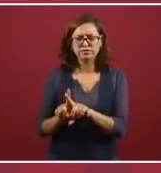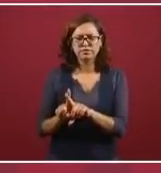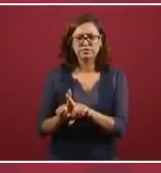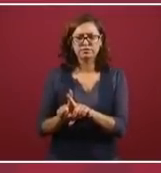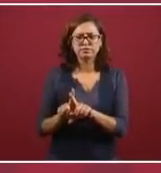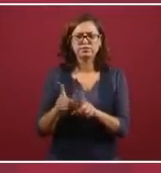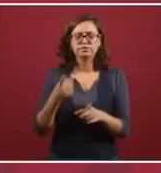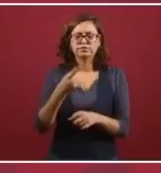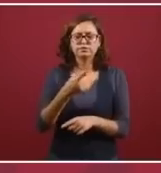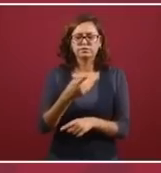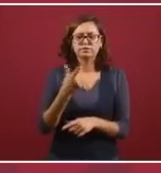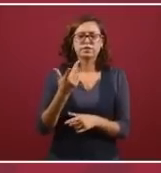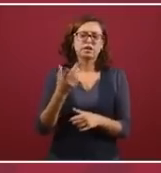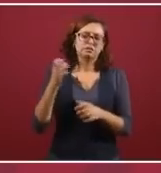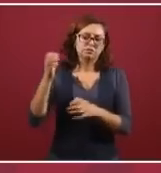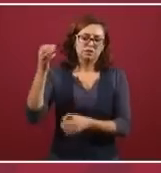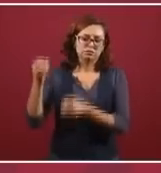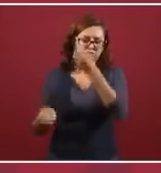Judicial